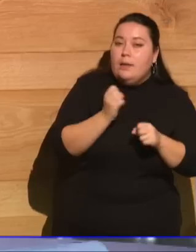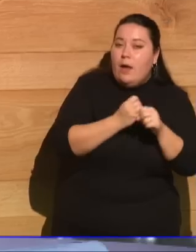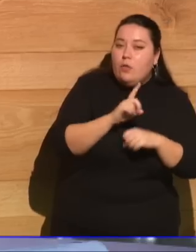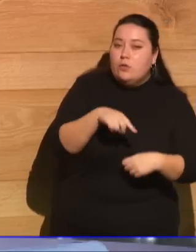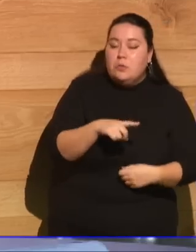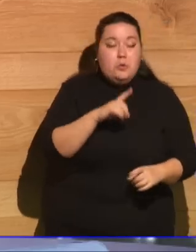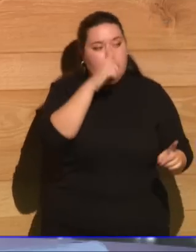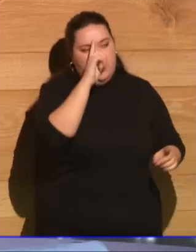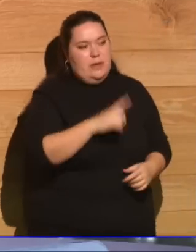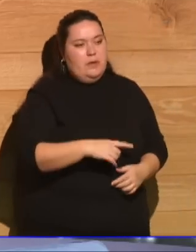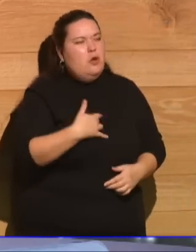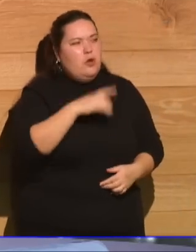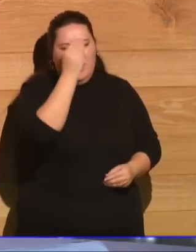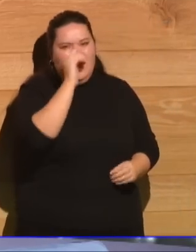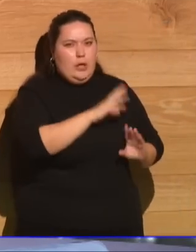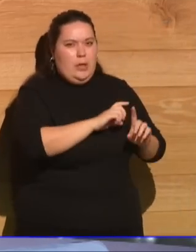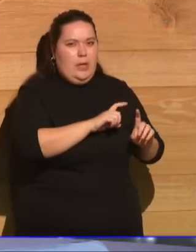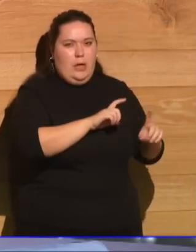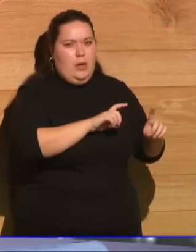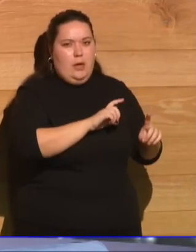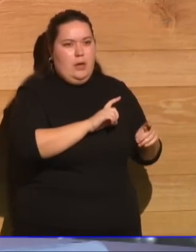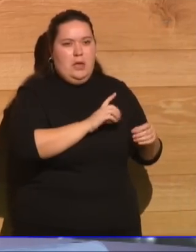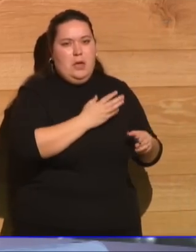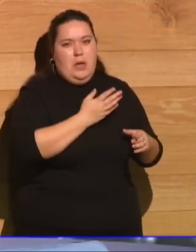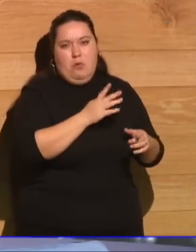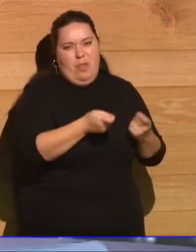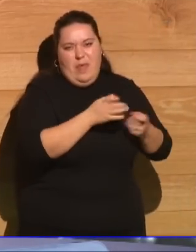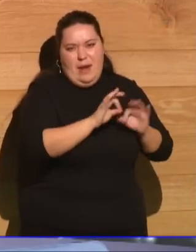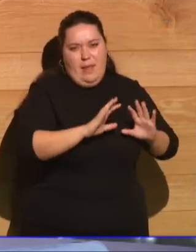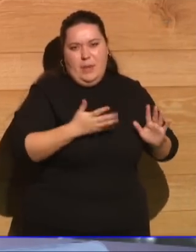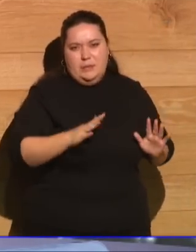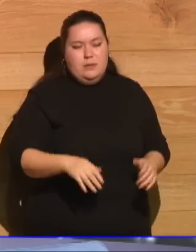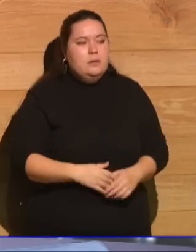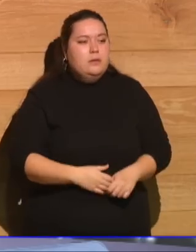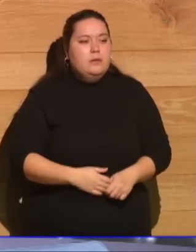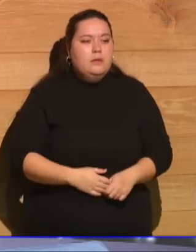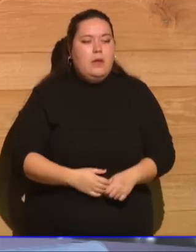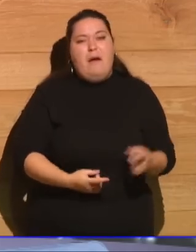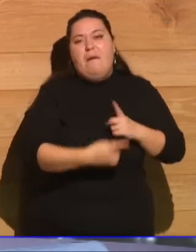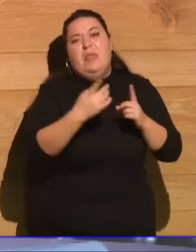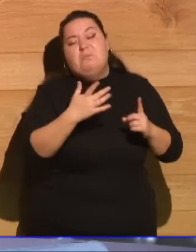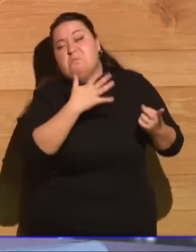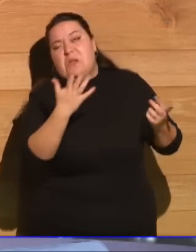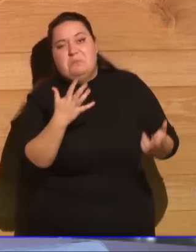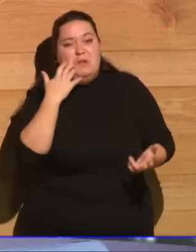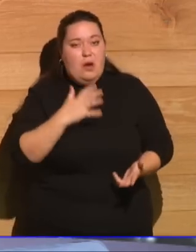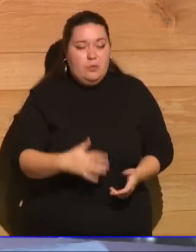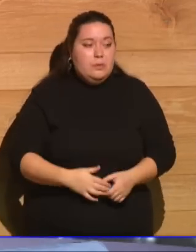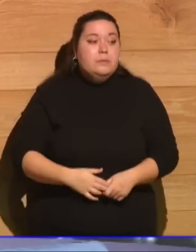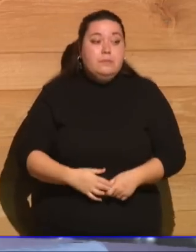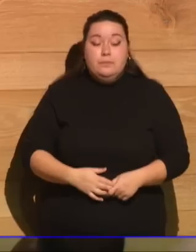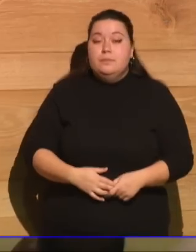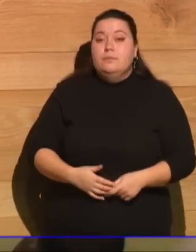No lo sabemos. No volvió a la publicidad. Bueno, supongo que eventualmente, Vale. como pasa con tantos directores de cine, pero no. Vale. En